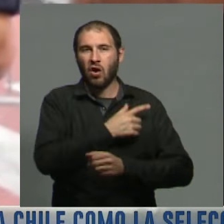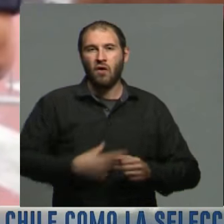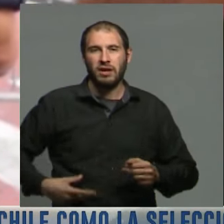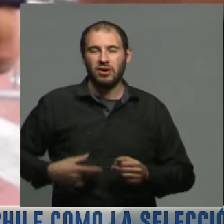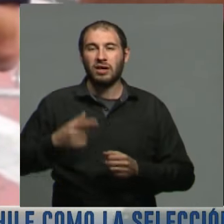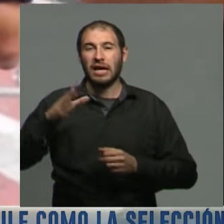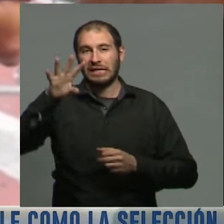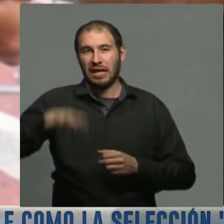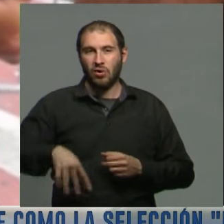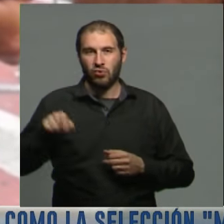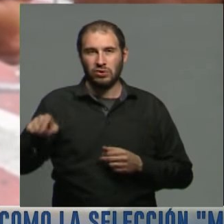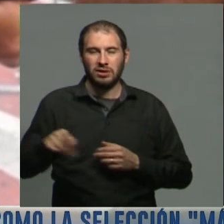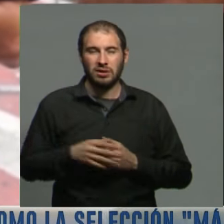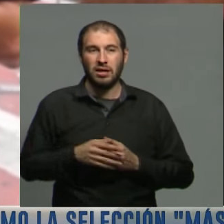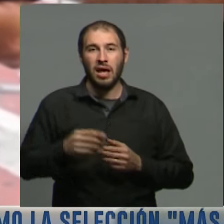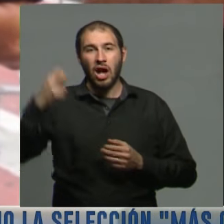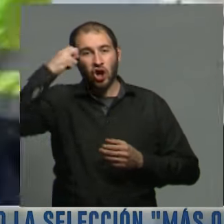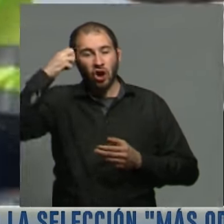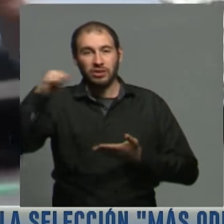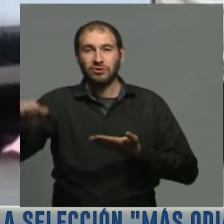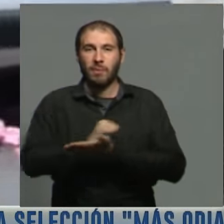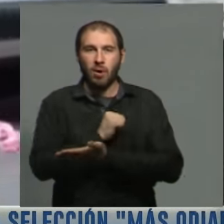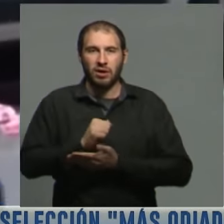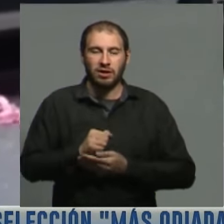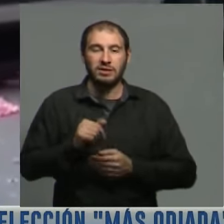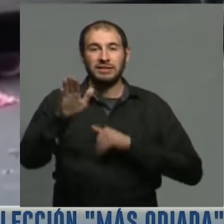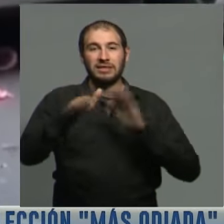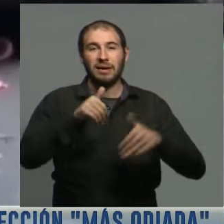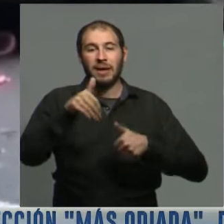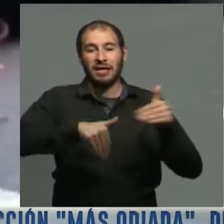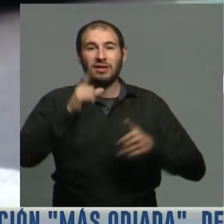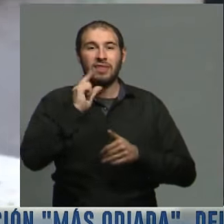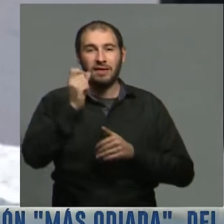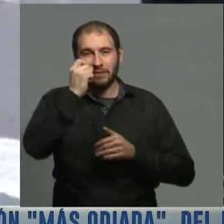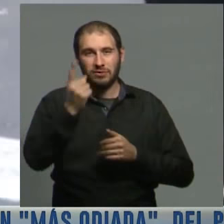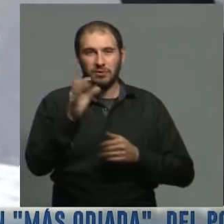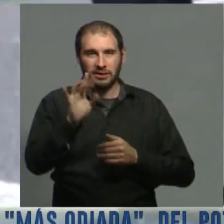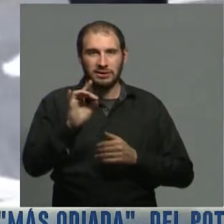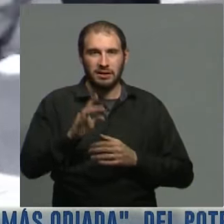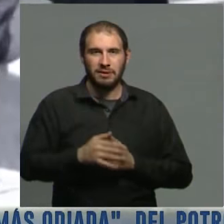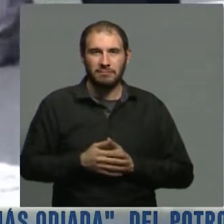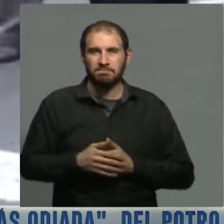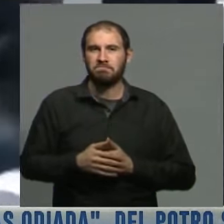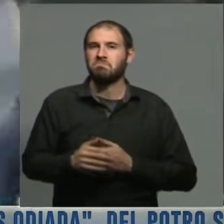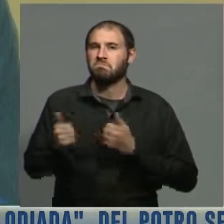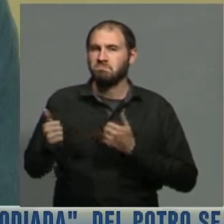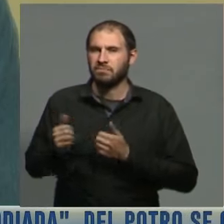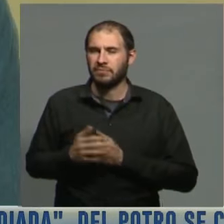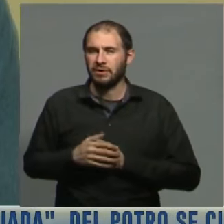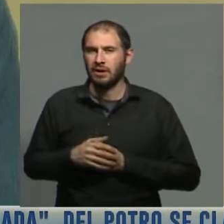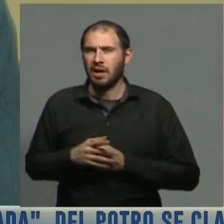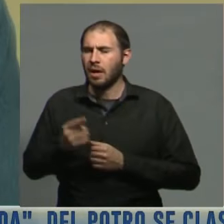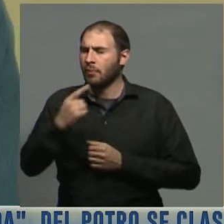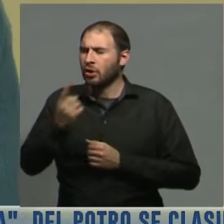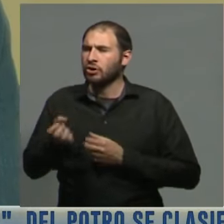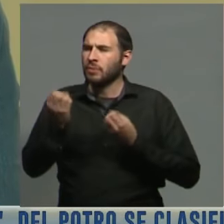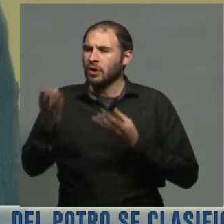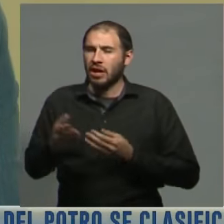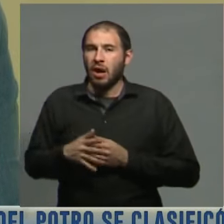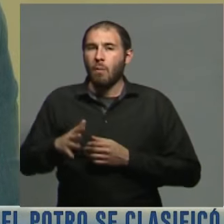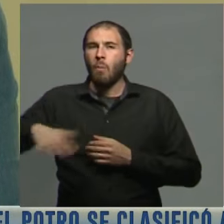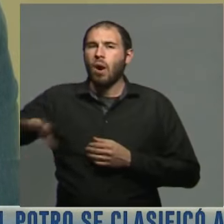de Cataluña, ha disuelto el Parlamento de Cataluña y ha convocado elecciones para el día 21 de diciembre. Bien. Nil, ¿por qué